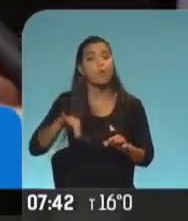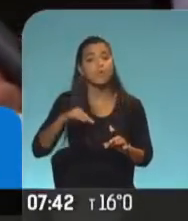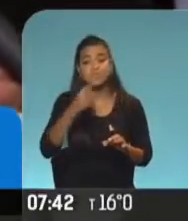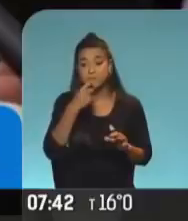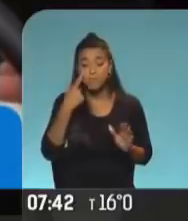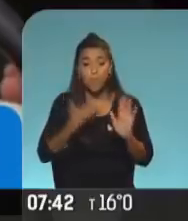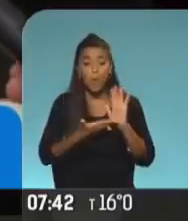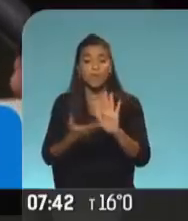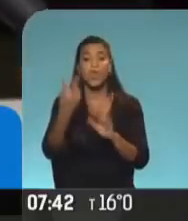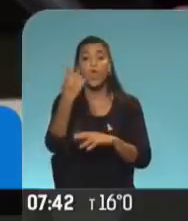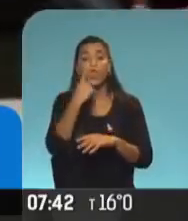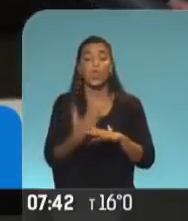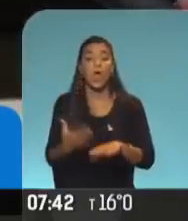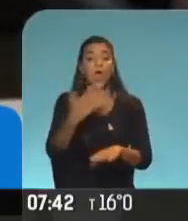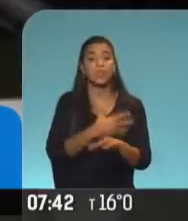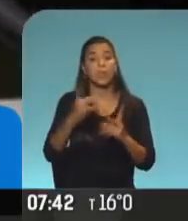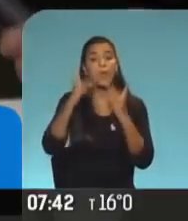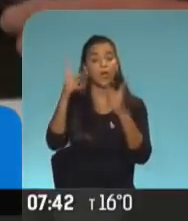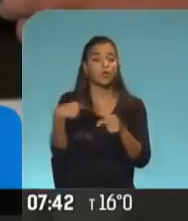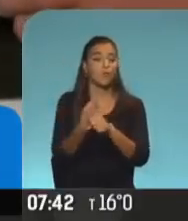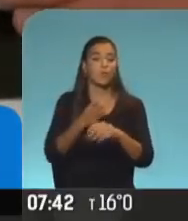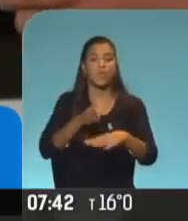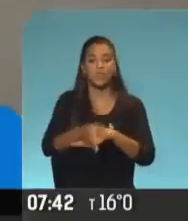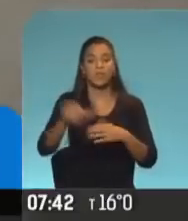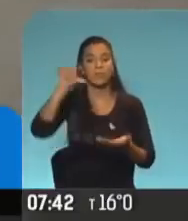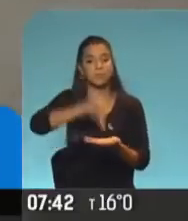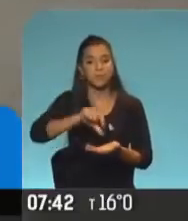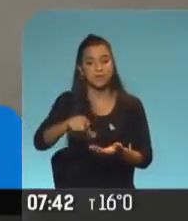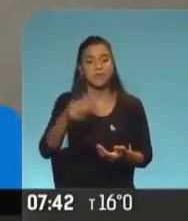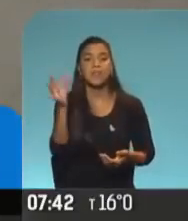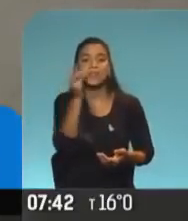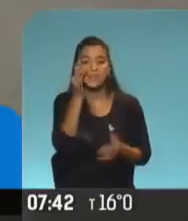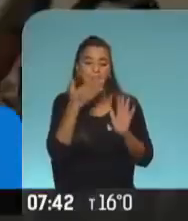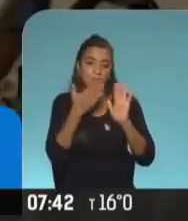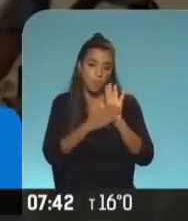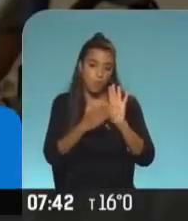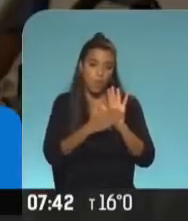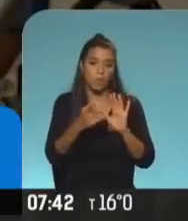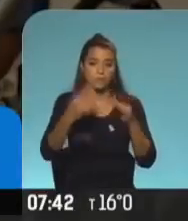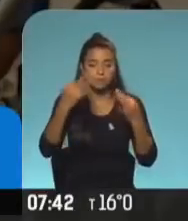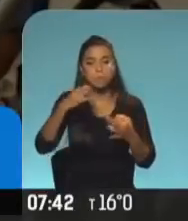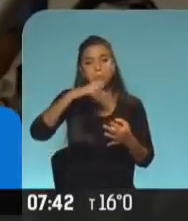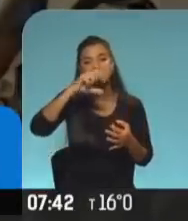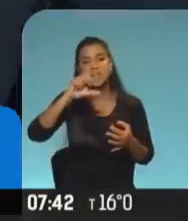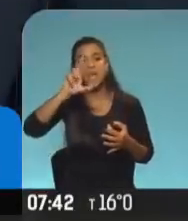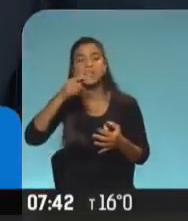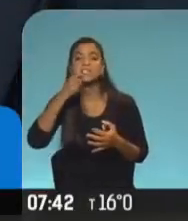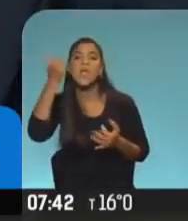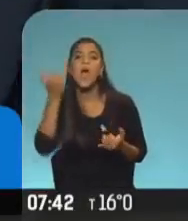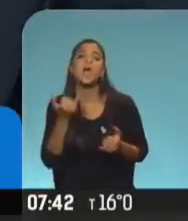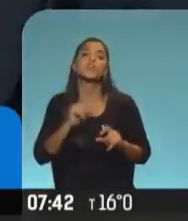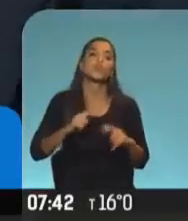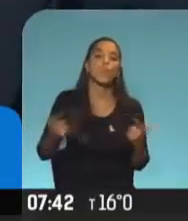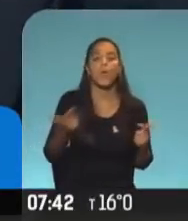lo muestra 2 días antes de viajar, no puede entrar al país. El PCR es el test más riguroso para ver si tenés Claro, más allá del protocolo